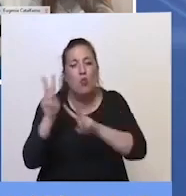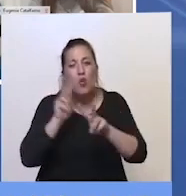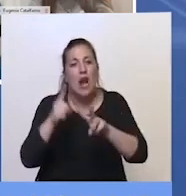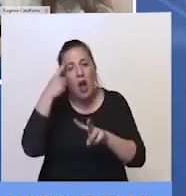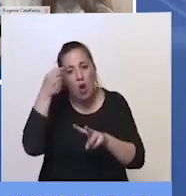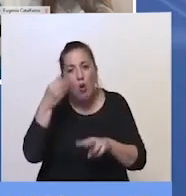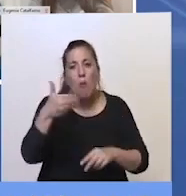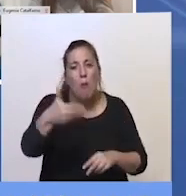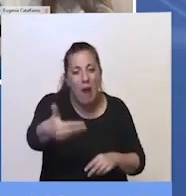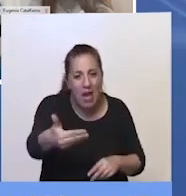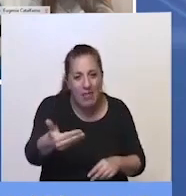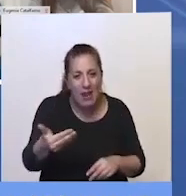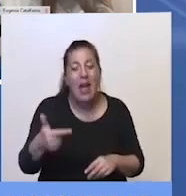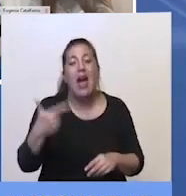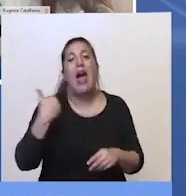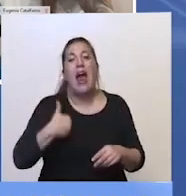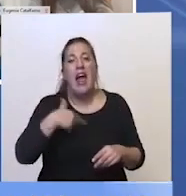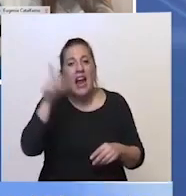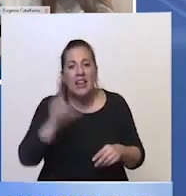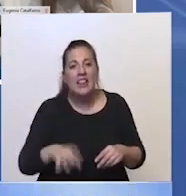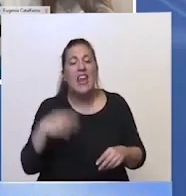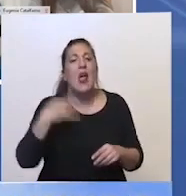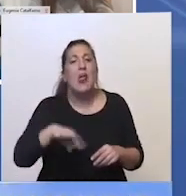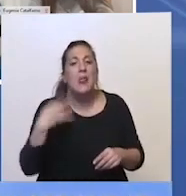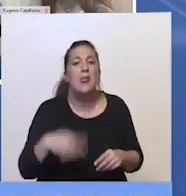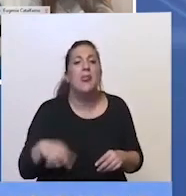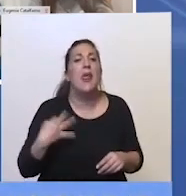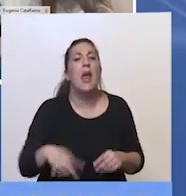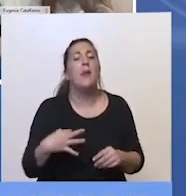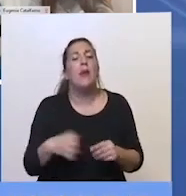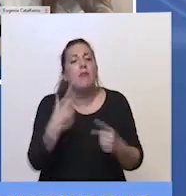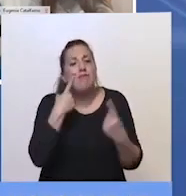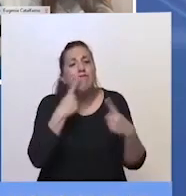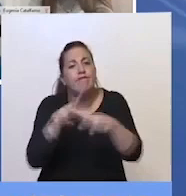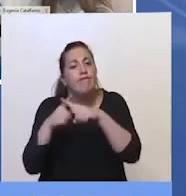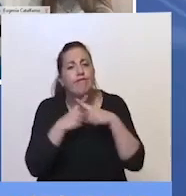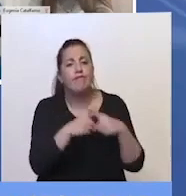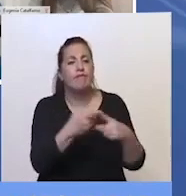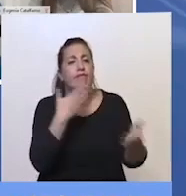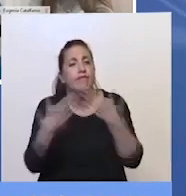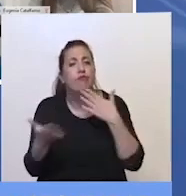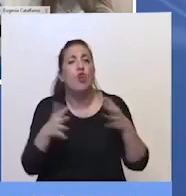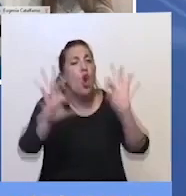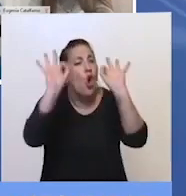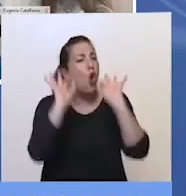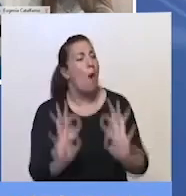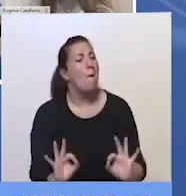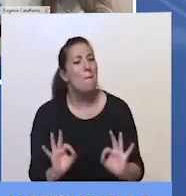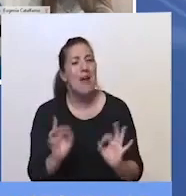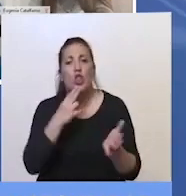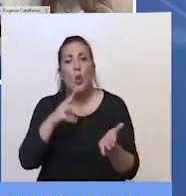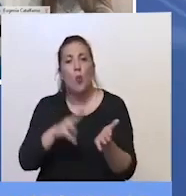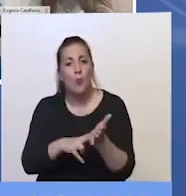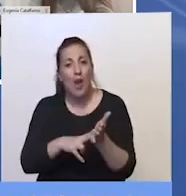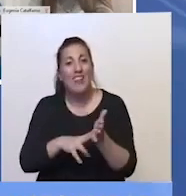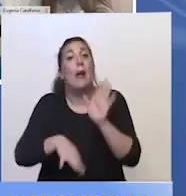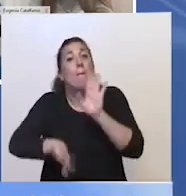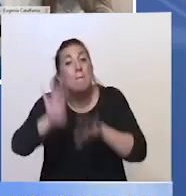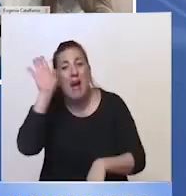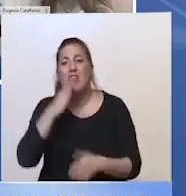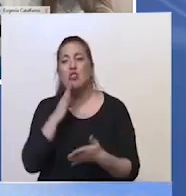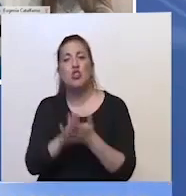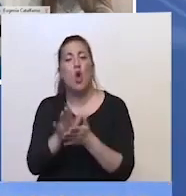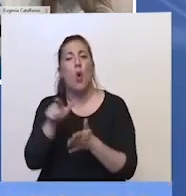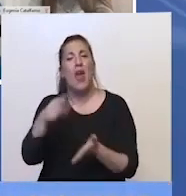el para adelante, Argentina se merece una discusión de todos los impuestos y en especial de este impuesto a las